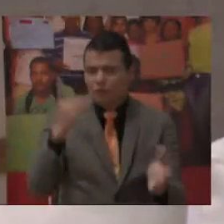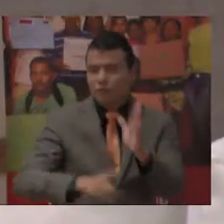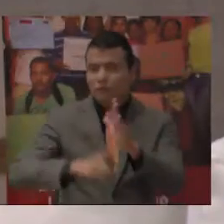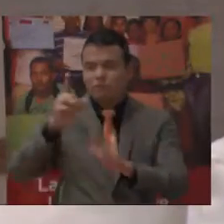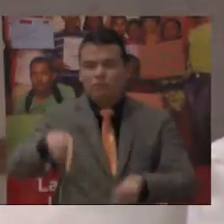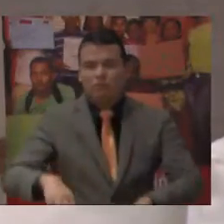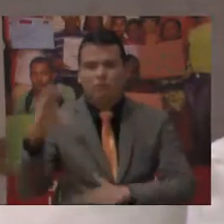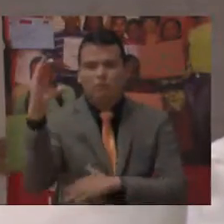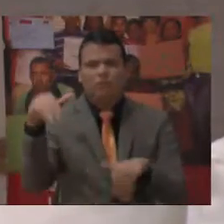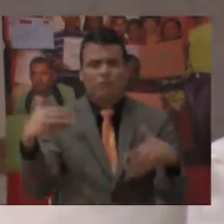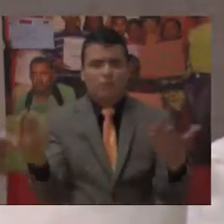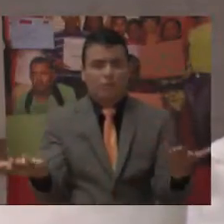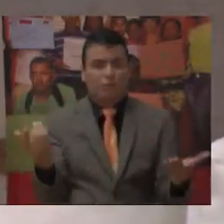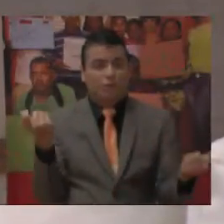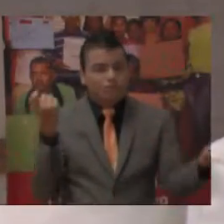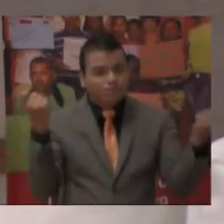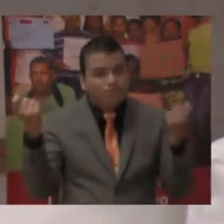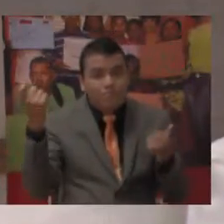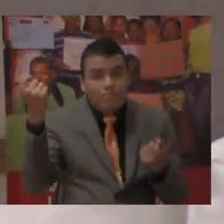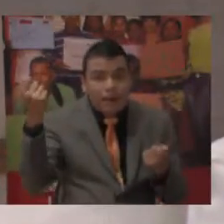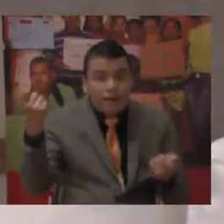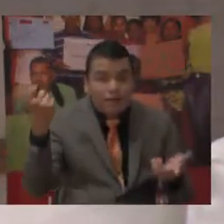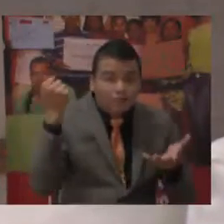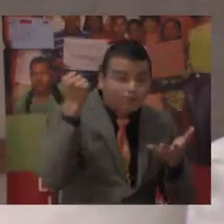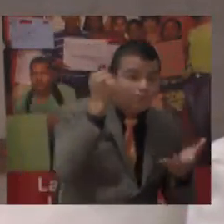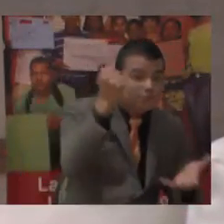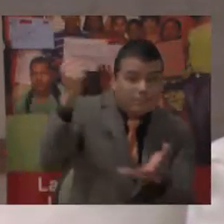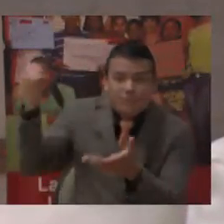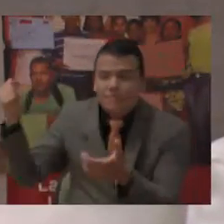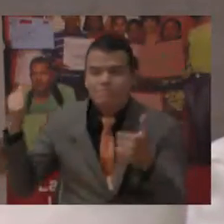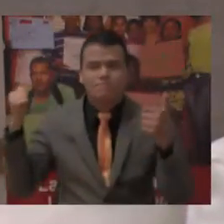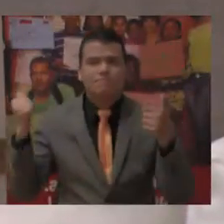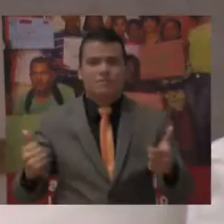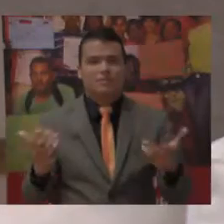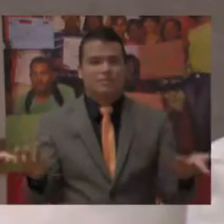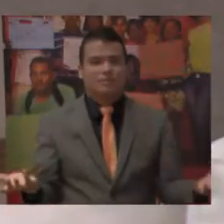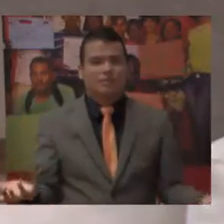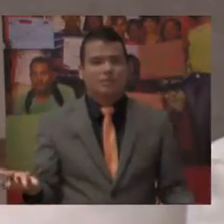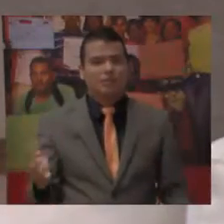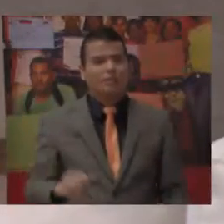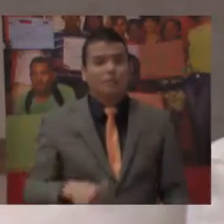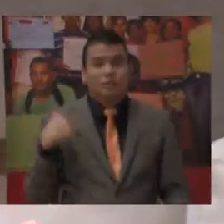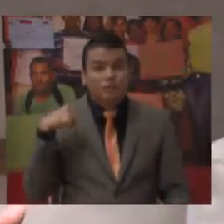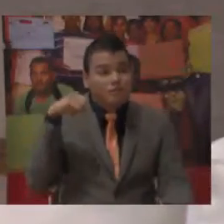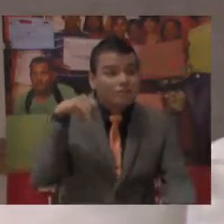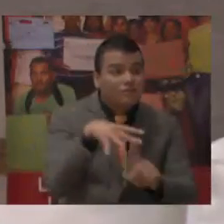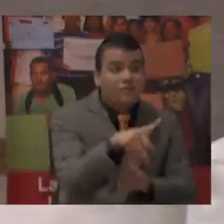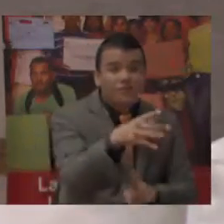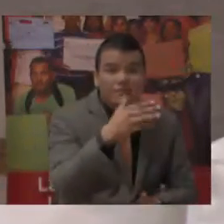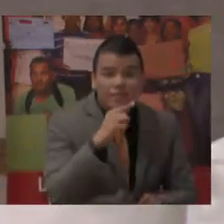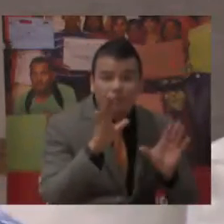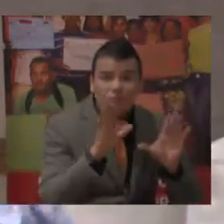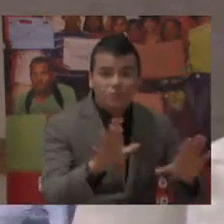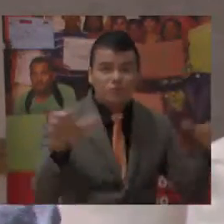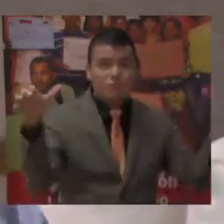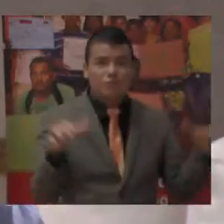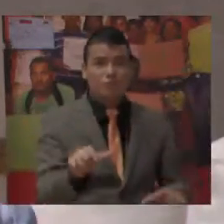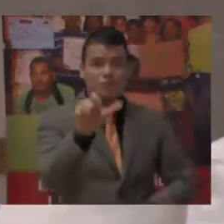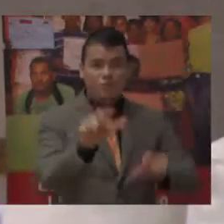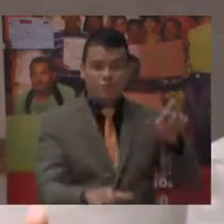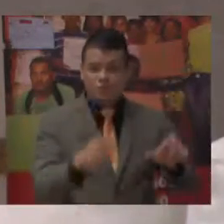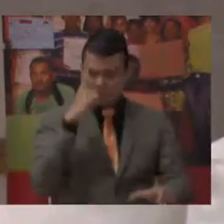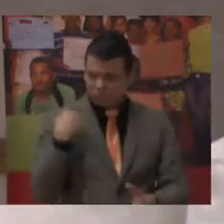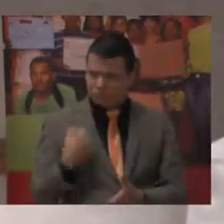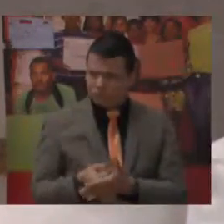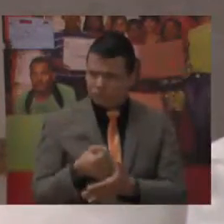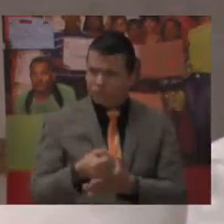desarrollo del país? Hay que distribuir el ingreso. Entonces, si usted no le influye eso a la población, yo considero que yo trabajo por